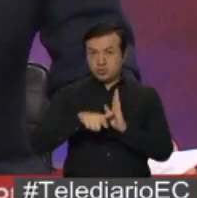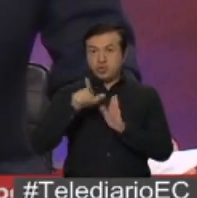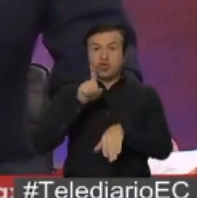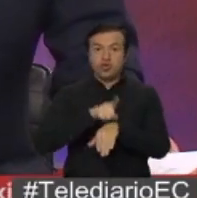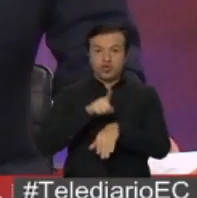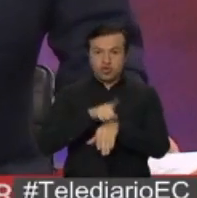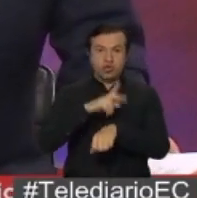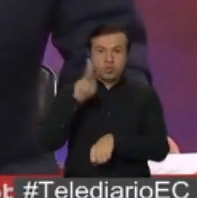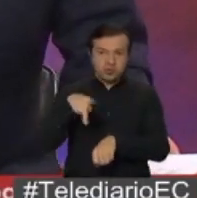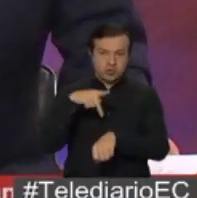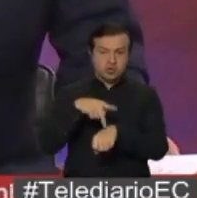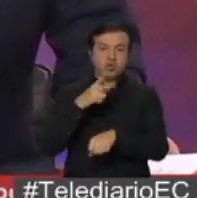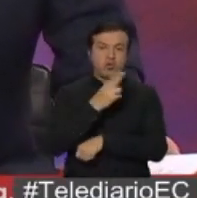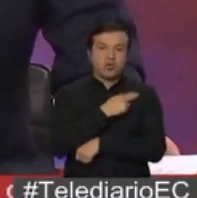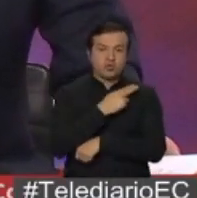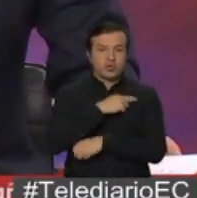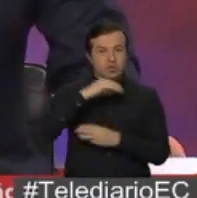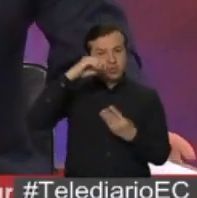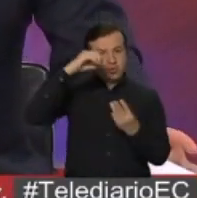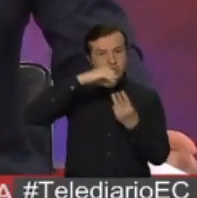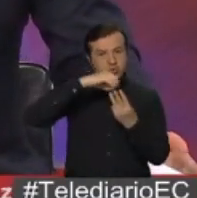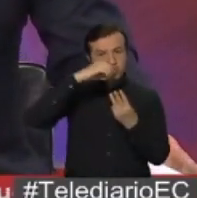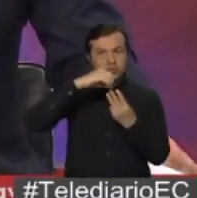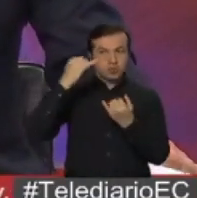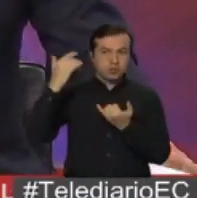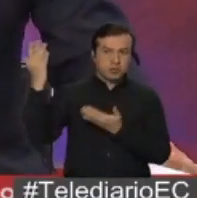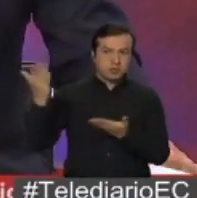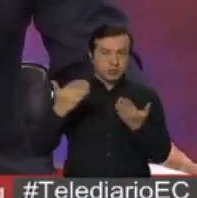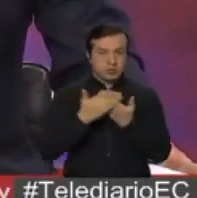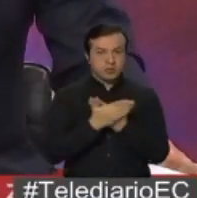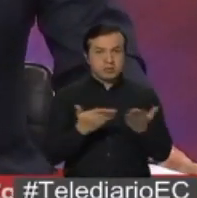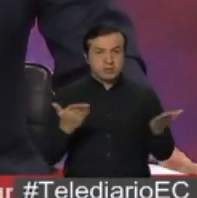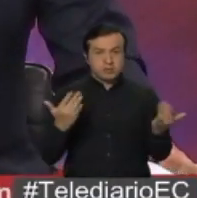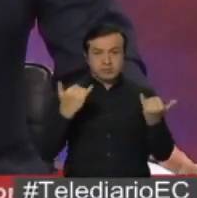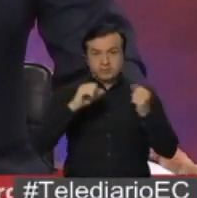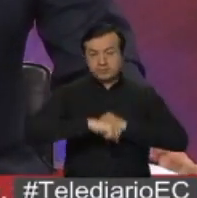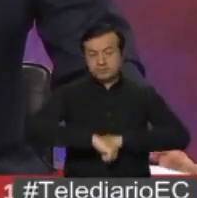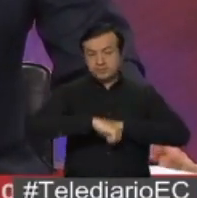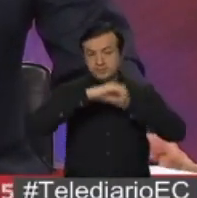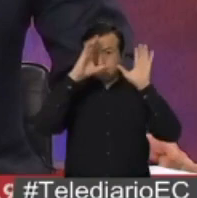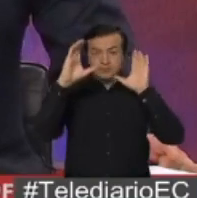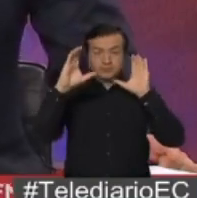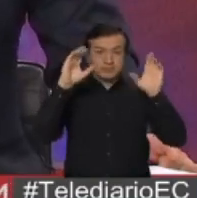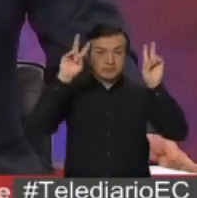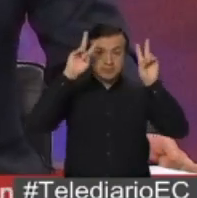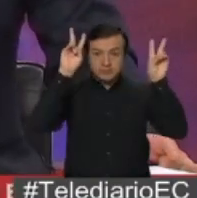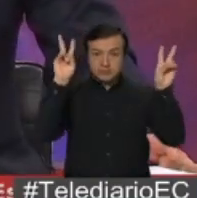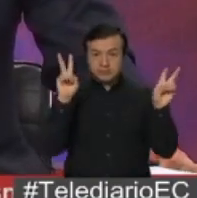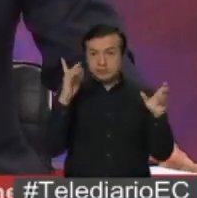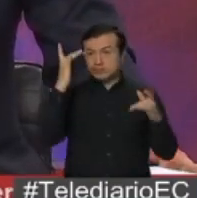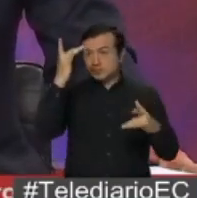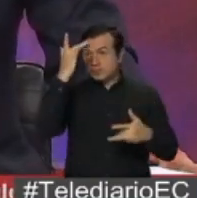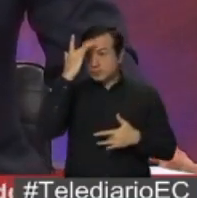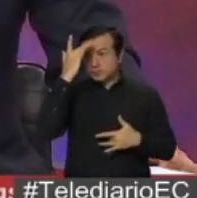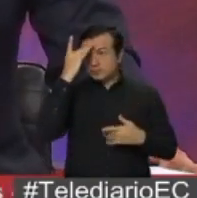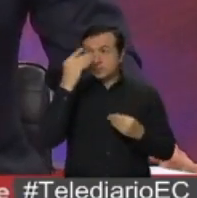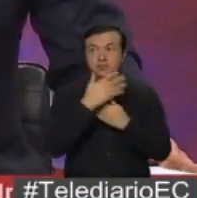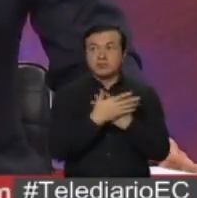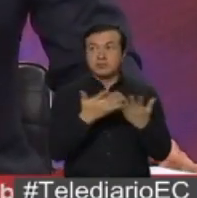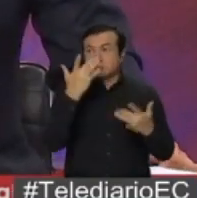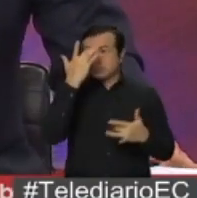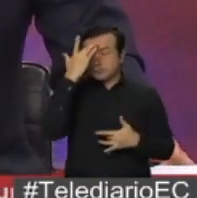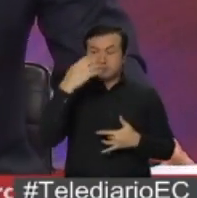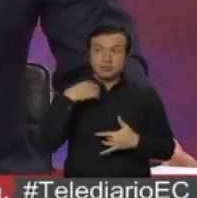epidemiólogo de la universidad usted se encuentra con nosotros esta mañana para conversar sobre el comportamiento de la enfermedad el kobe